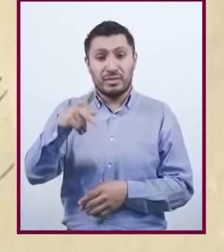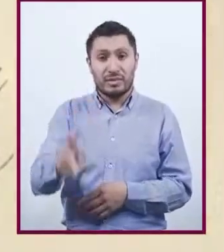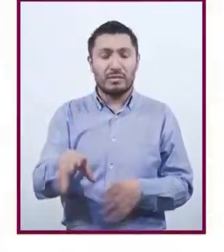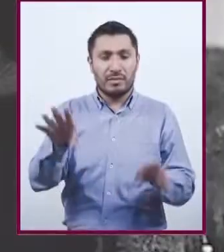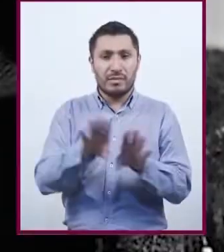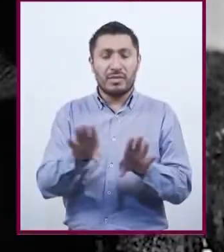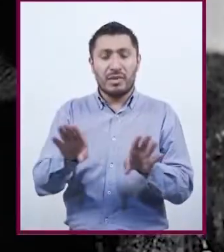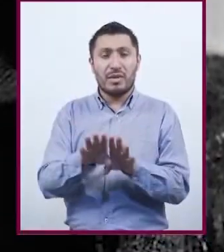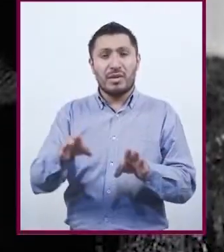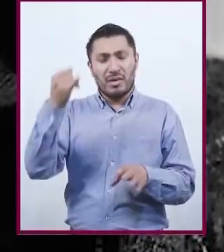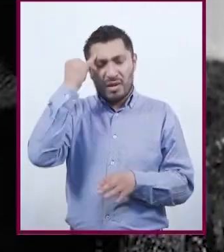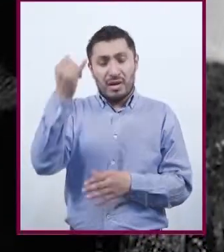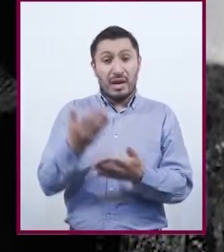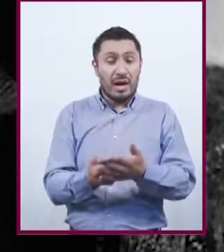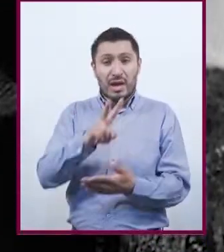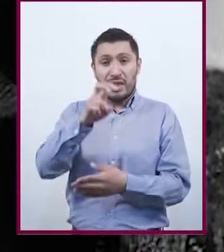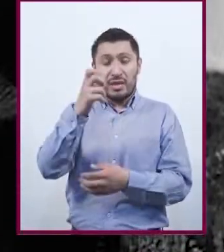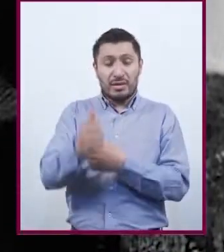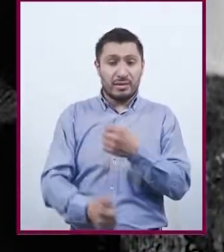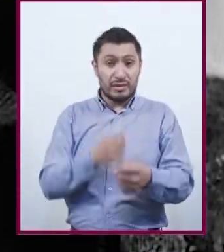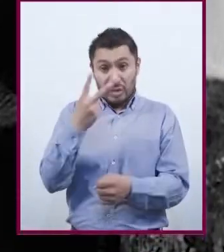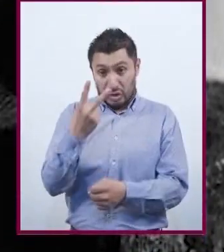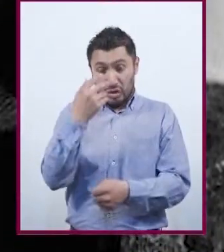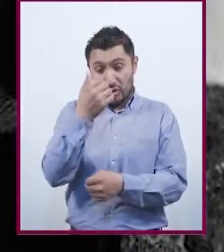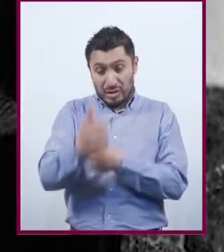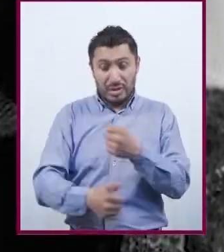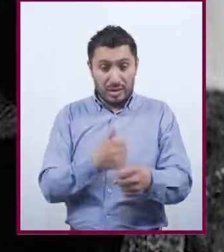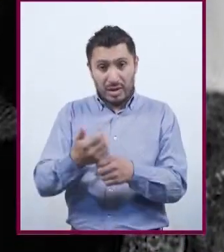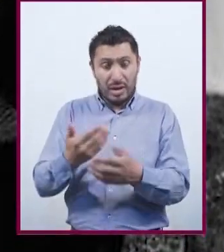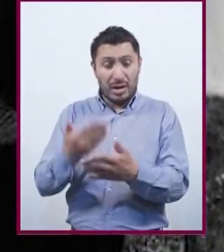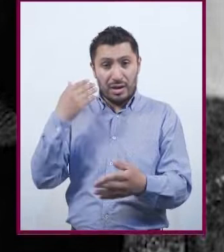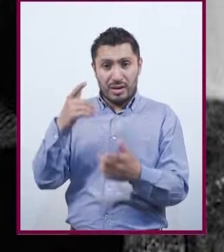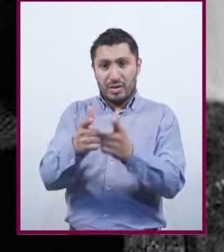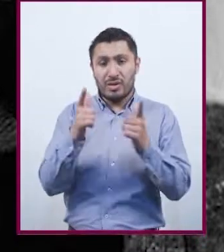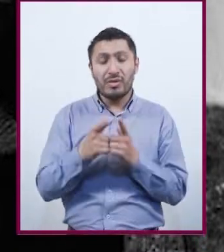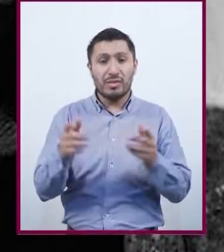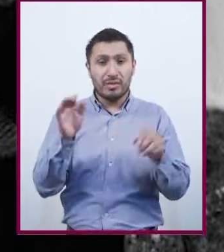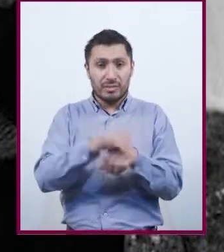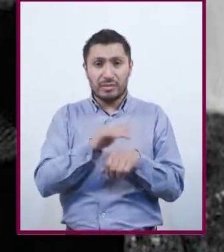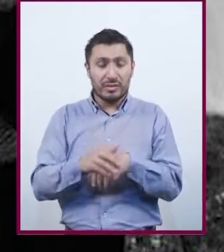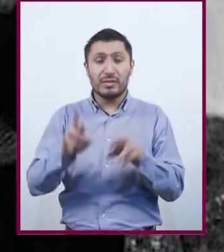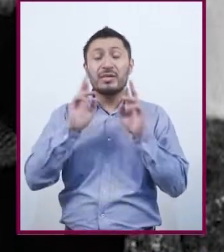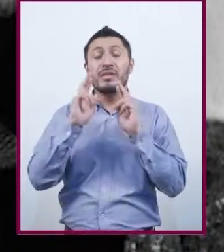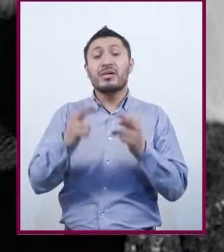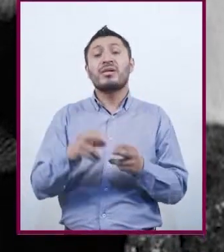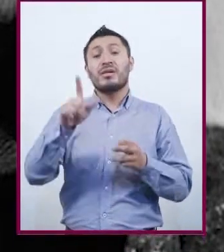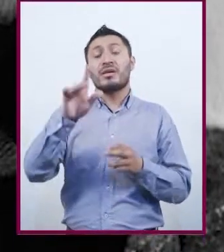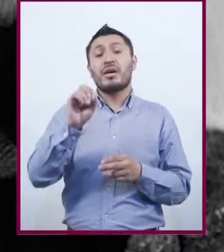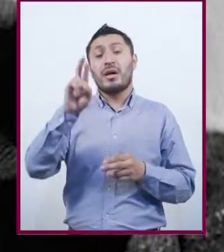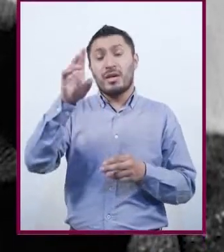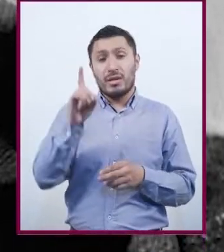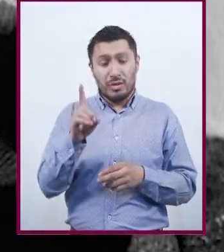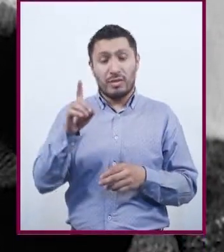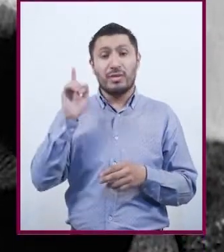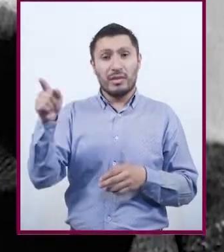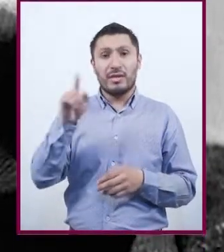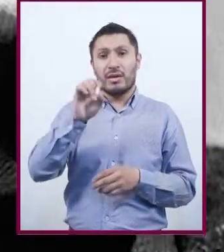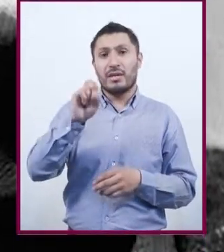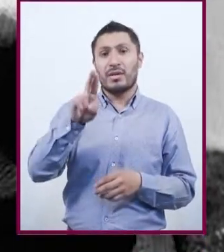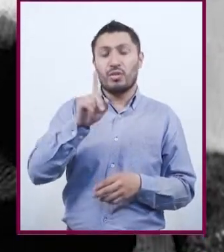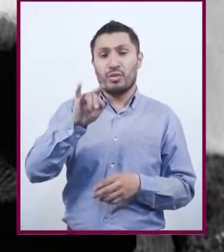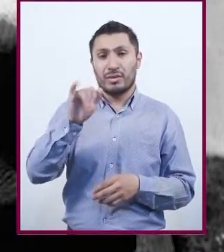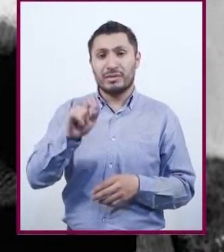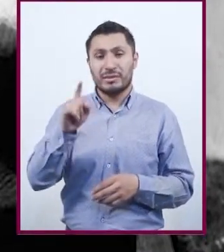pero cuya concepción se remonta 2 años más atrás, cuando un grupo de amigos se reunió en casa de Lord Byron, en